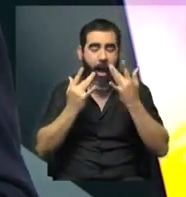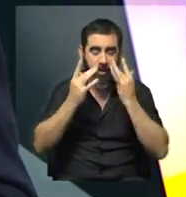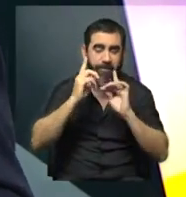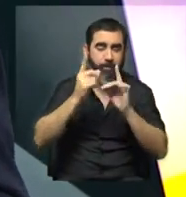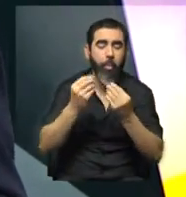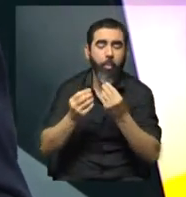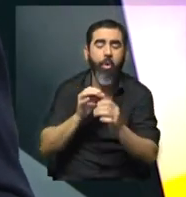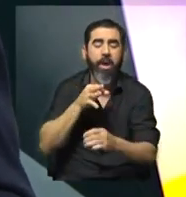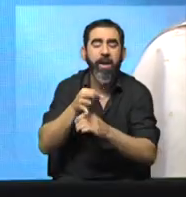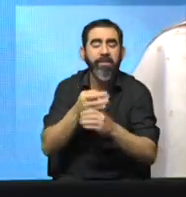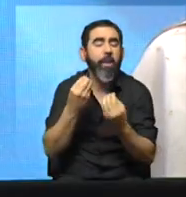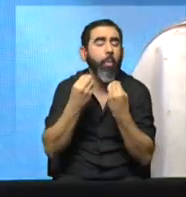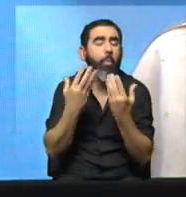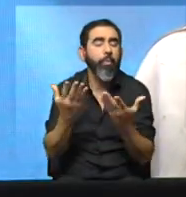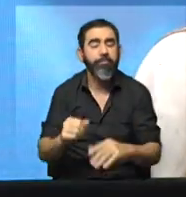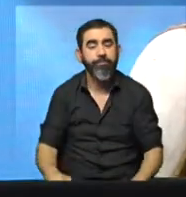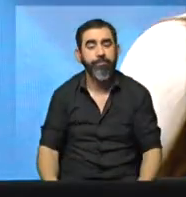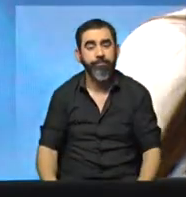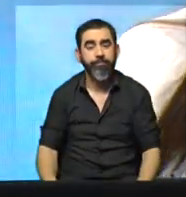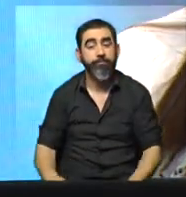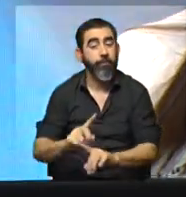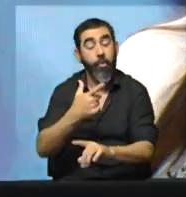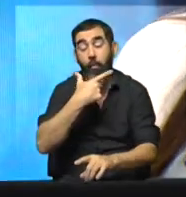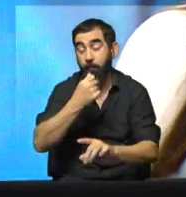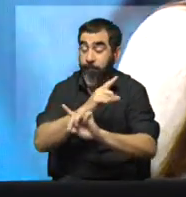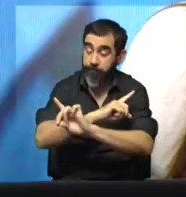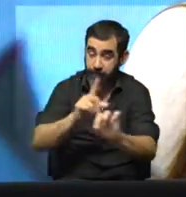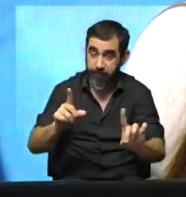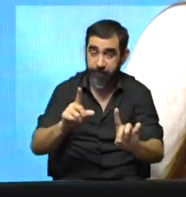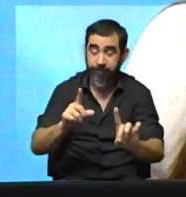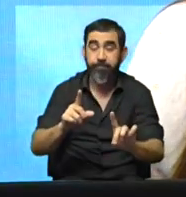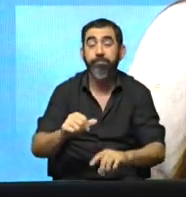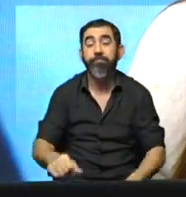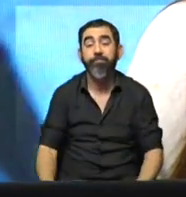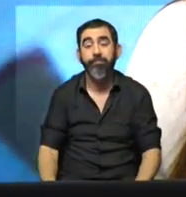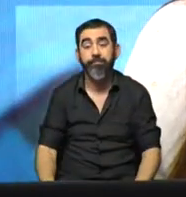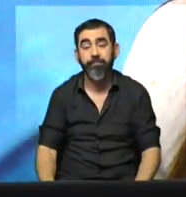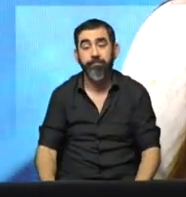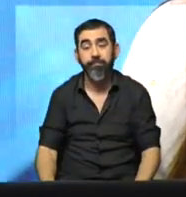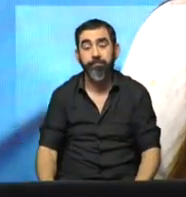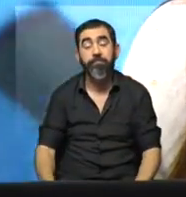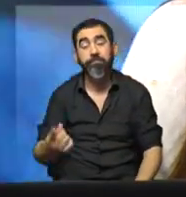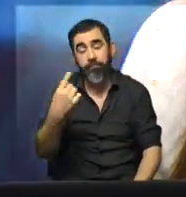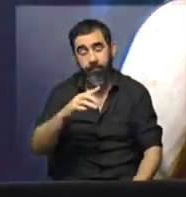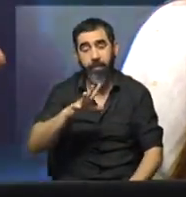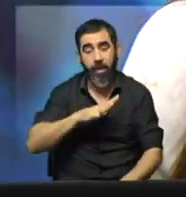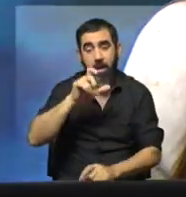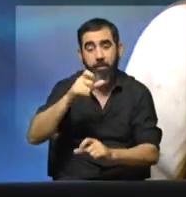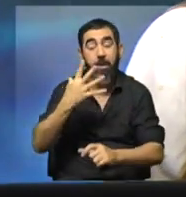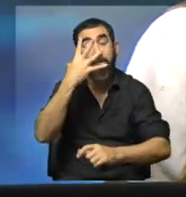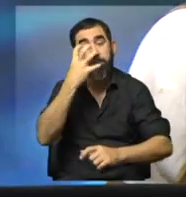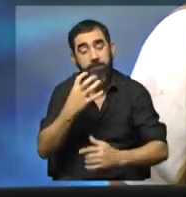¿Cómo se enseña? Y bueno, no es fácil. Es todo un lenguaje, pero la verdad que nos encontramos con gente que se lo tomó muy en